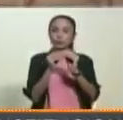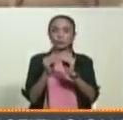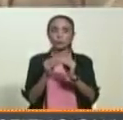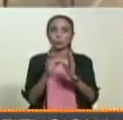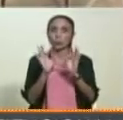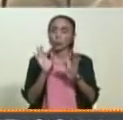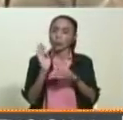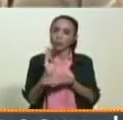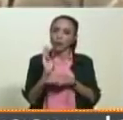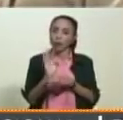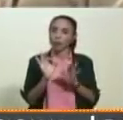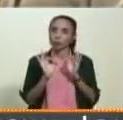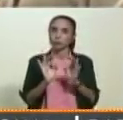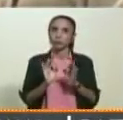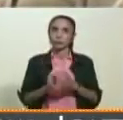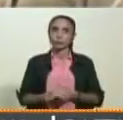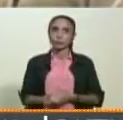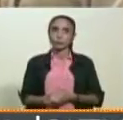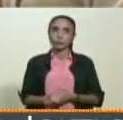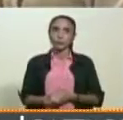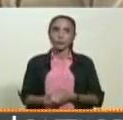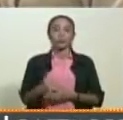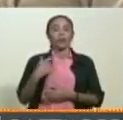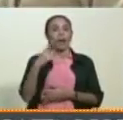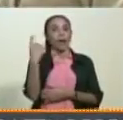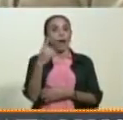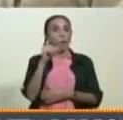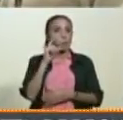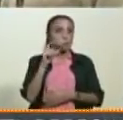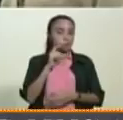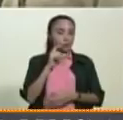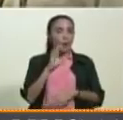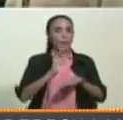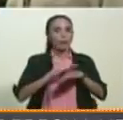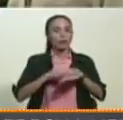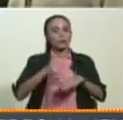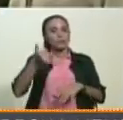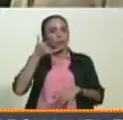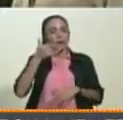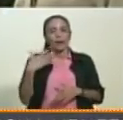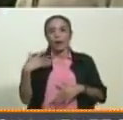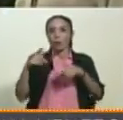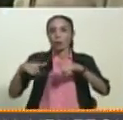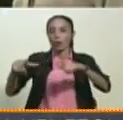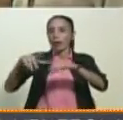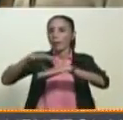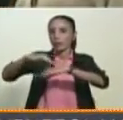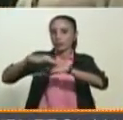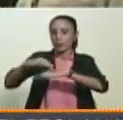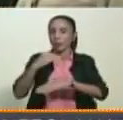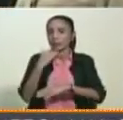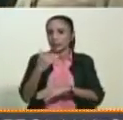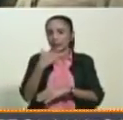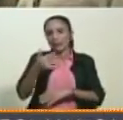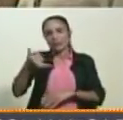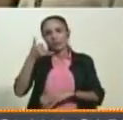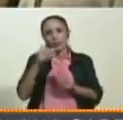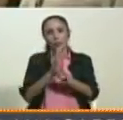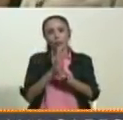un cuido, ¿no? Una maternidad con ambulancia, porque si alguien llama de alguno de estos sectores de la